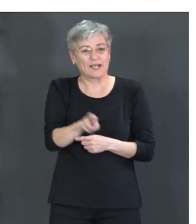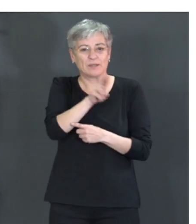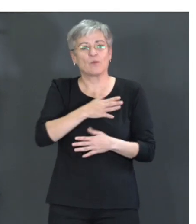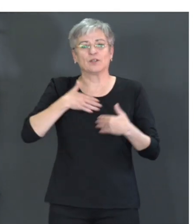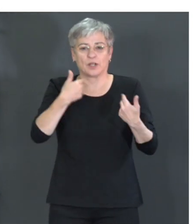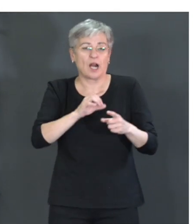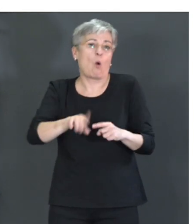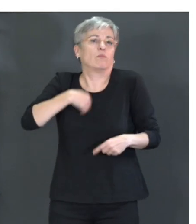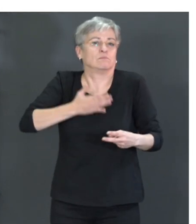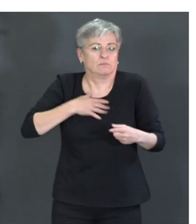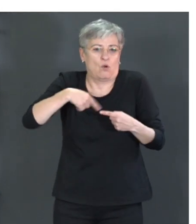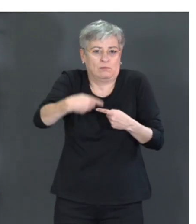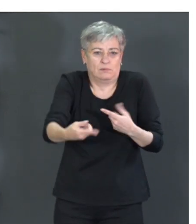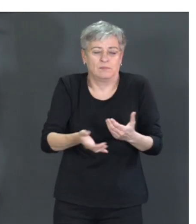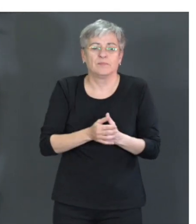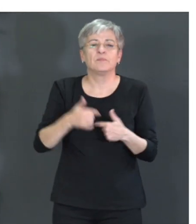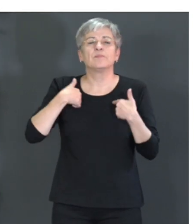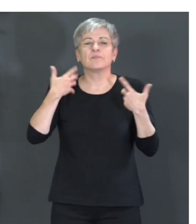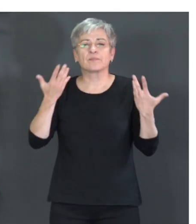en otro día. Entonces,